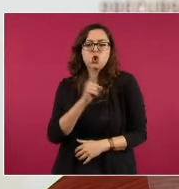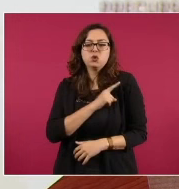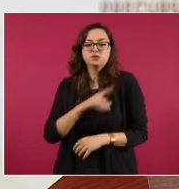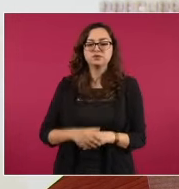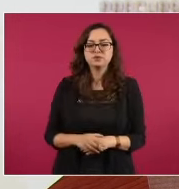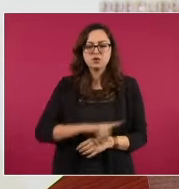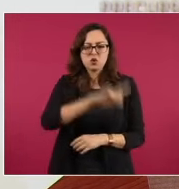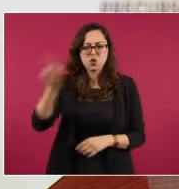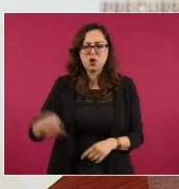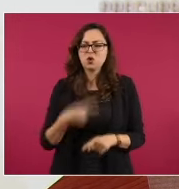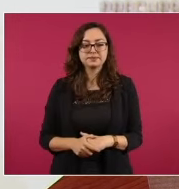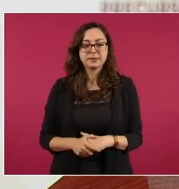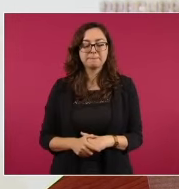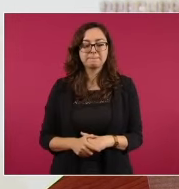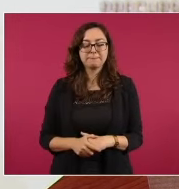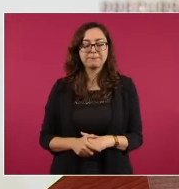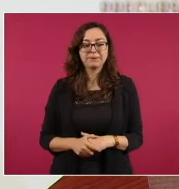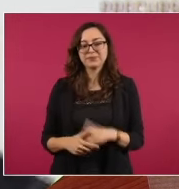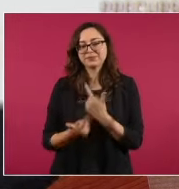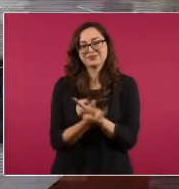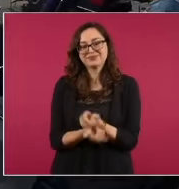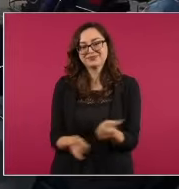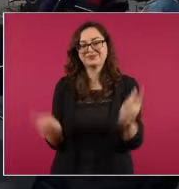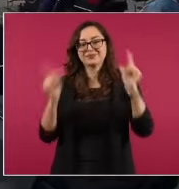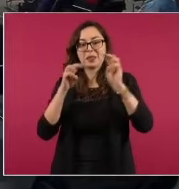al puerto de Manzanillo? Los que